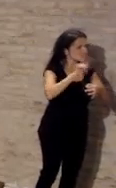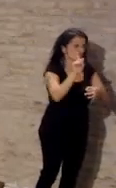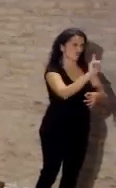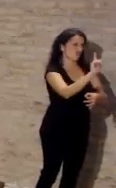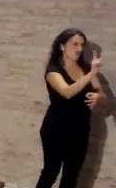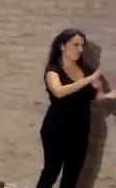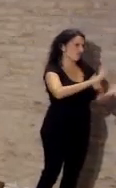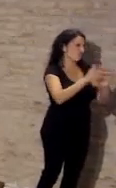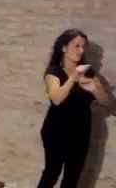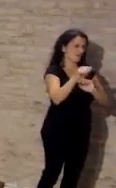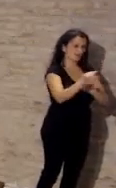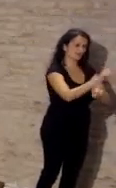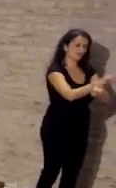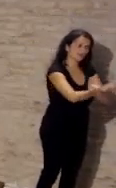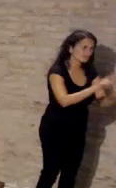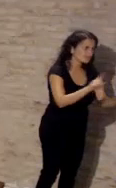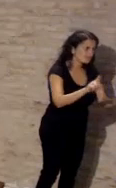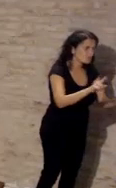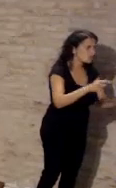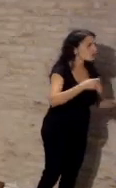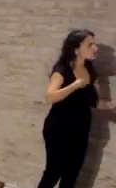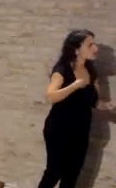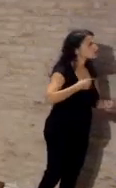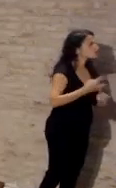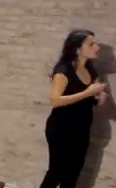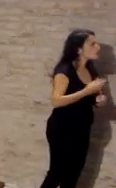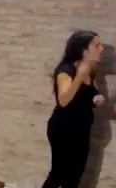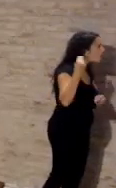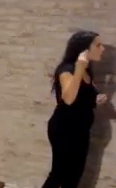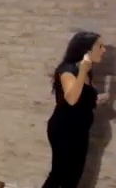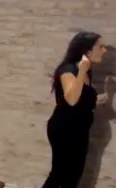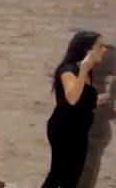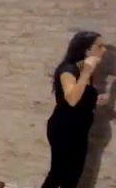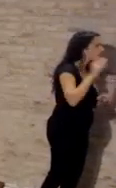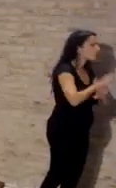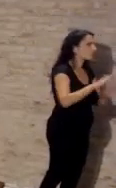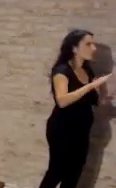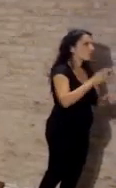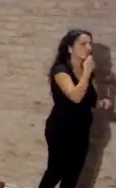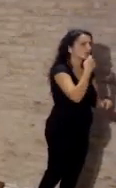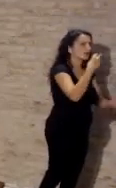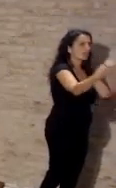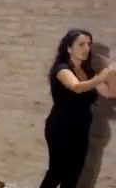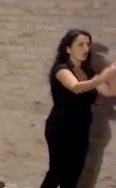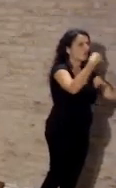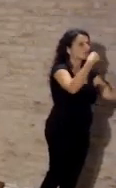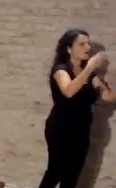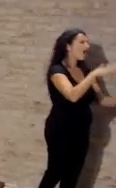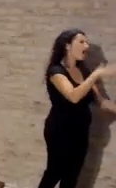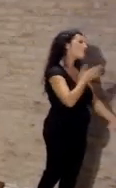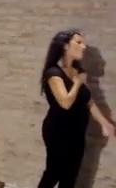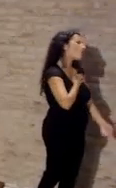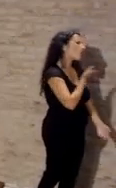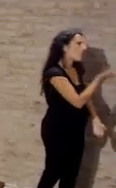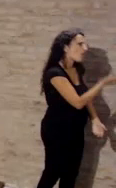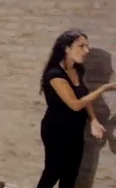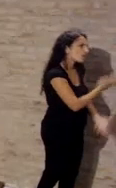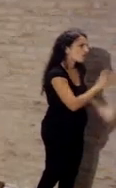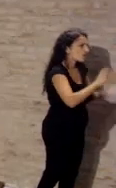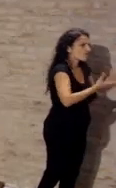que pasar que no tenemos por qué crecer escuchando esas cosas o que nos miren Con lástima como si nos pasara algo